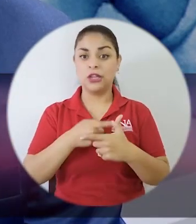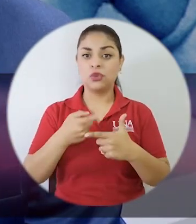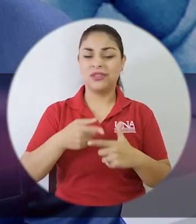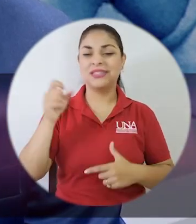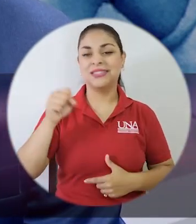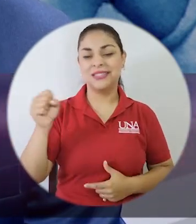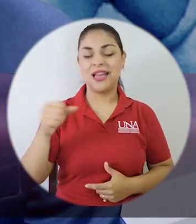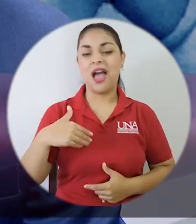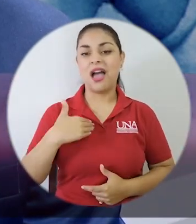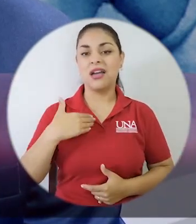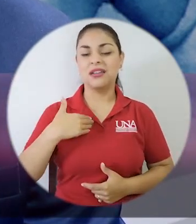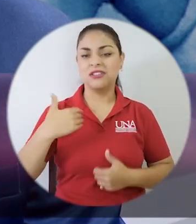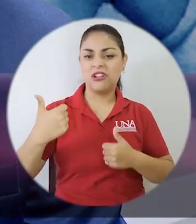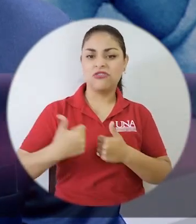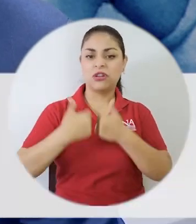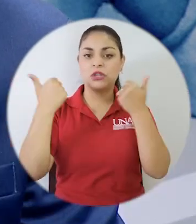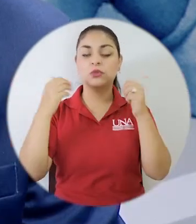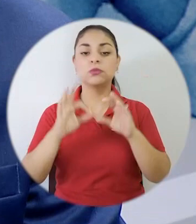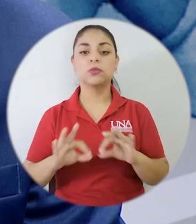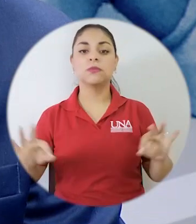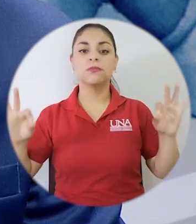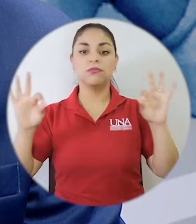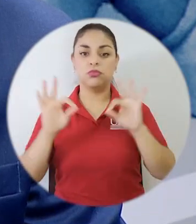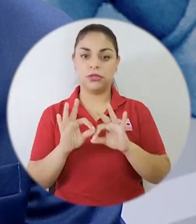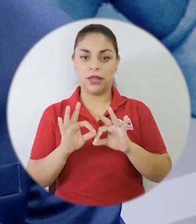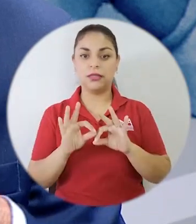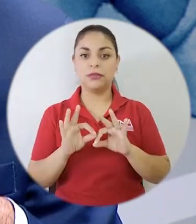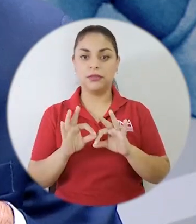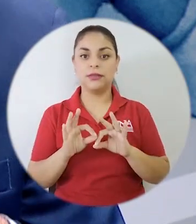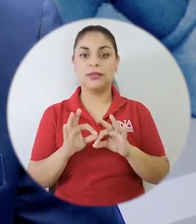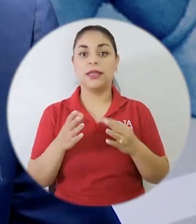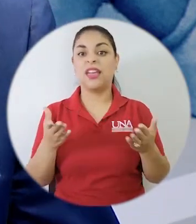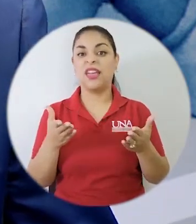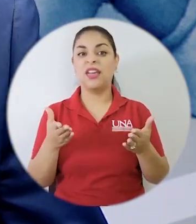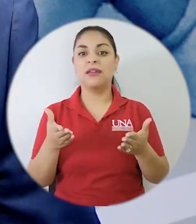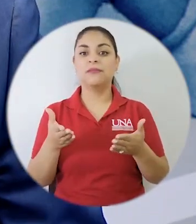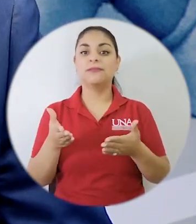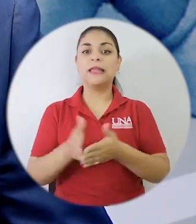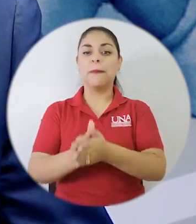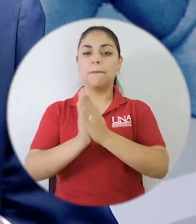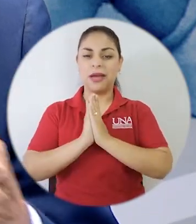bienestar. Entonces sí tenemos retos muy importantes que demandarán